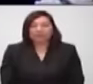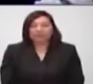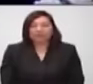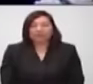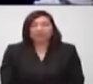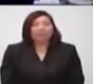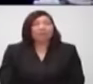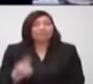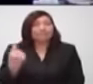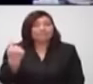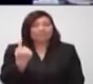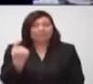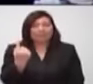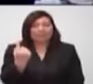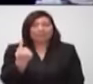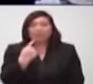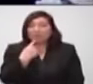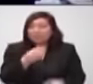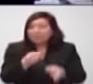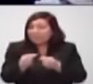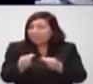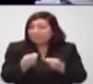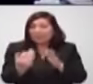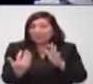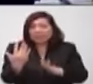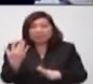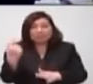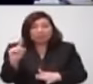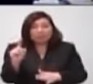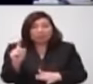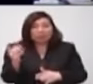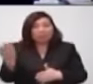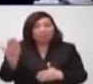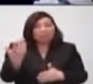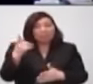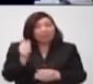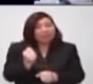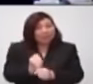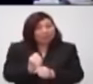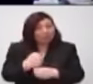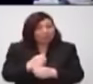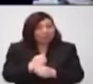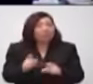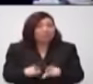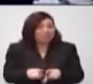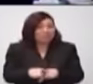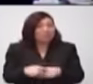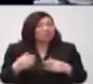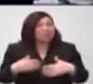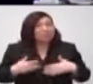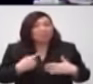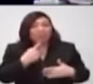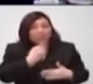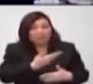A la primera situación que hemos descrito de 15 millones que solo se recibió para obras, debemos también precisar,